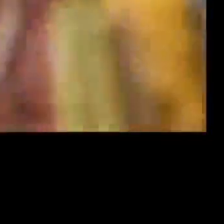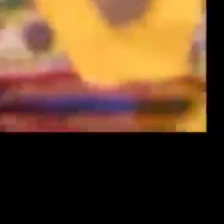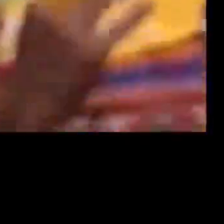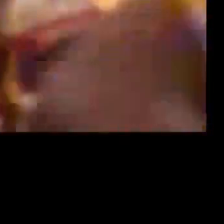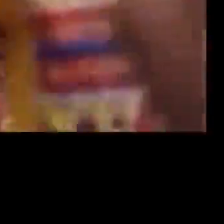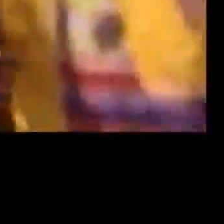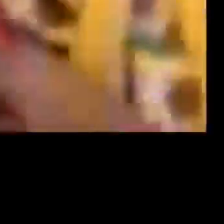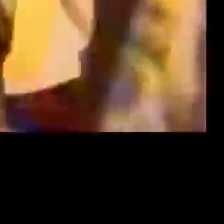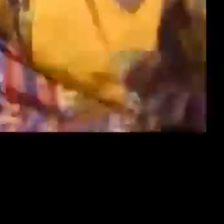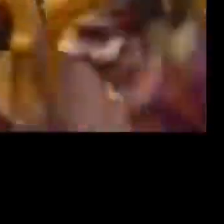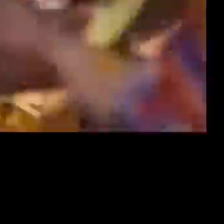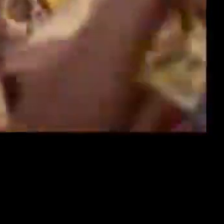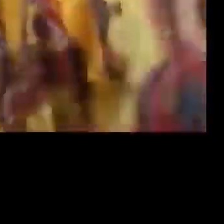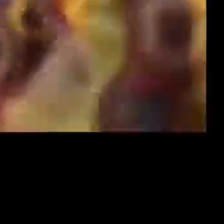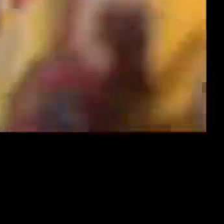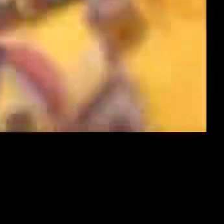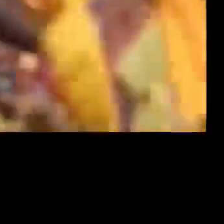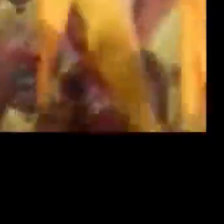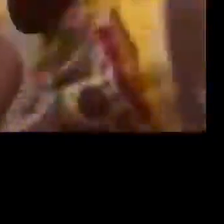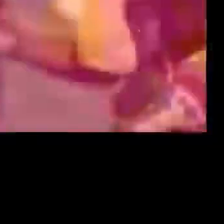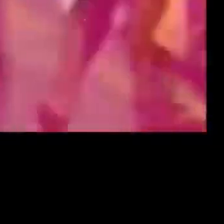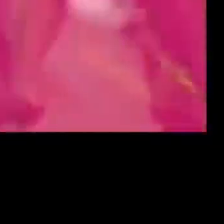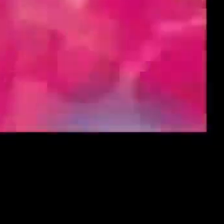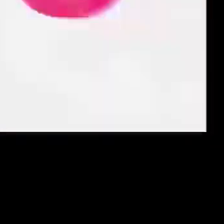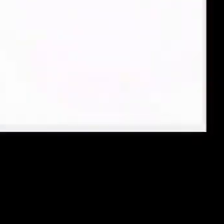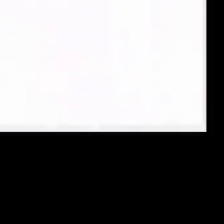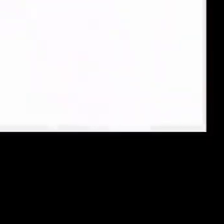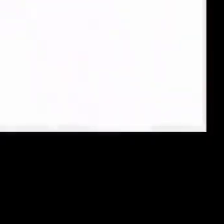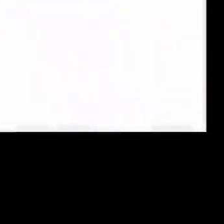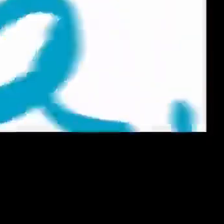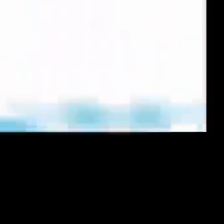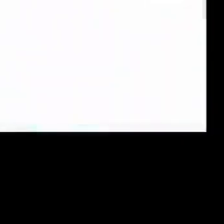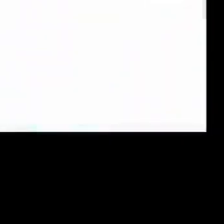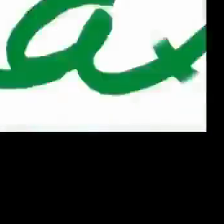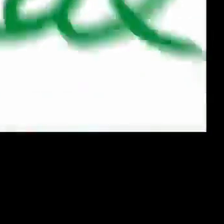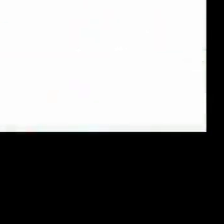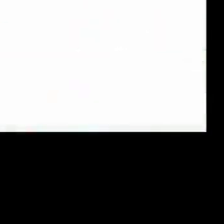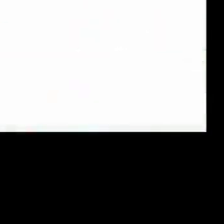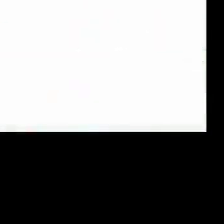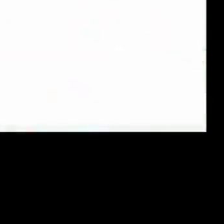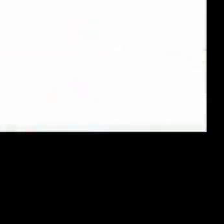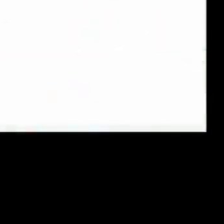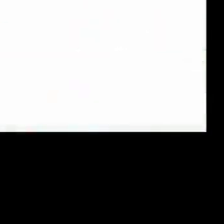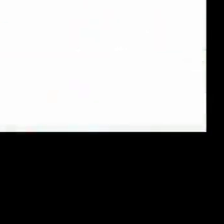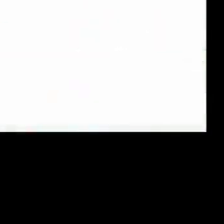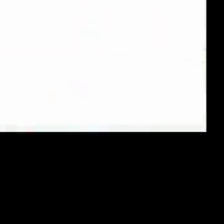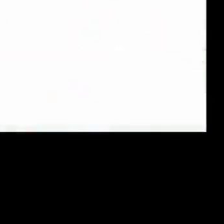run, and the blood they run. See how the blood they run. Nicaragua, única, original.